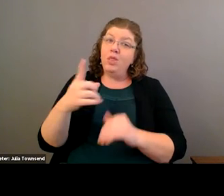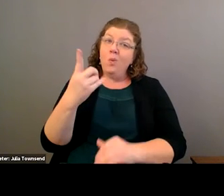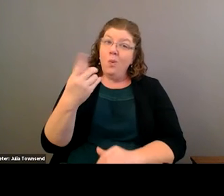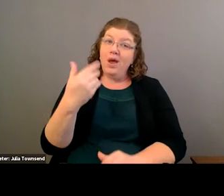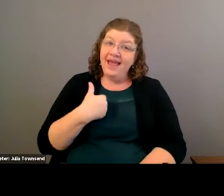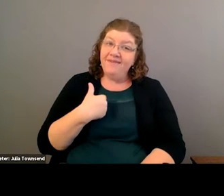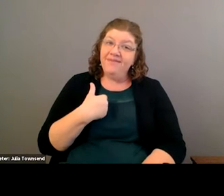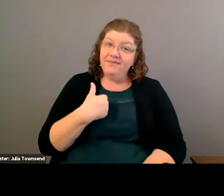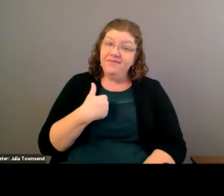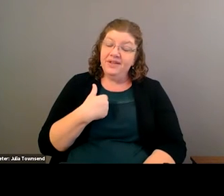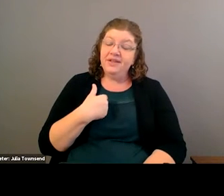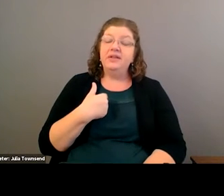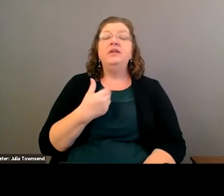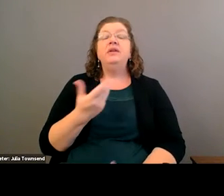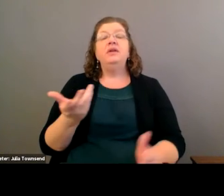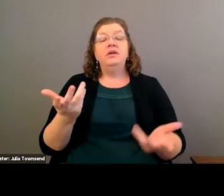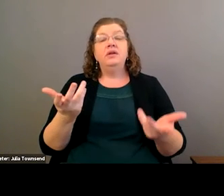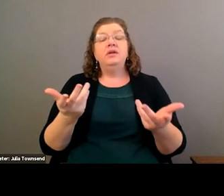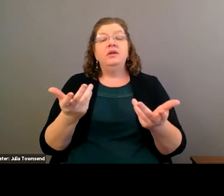una.